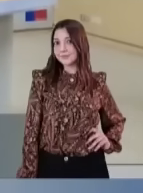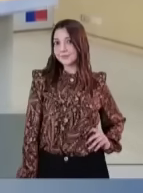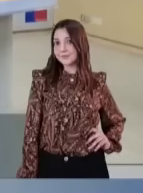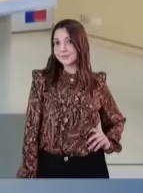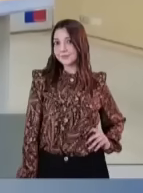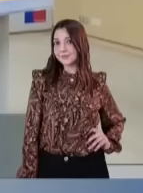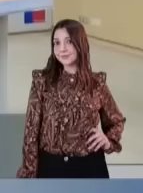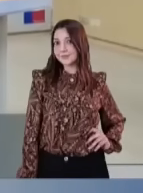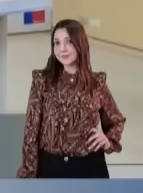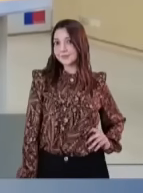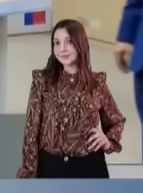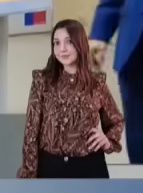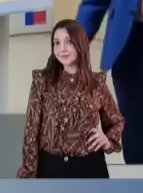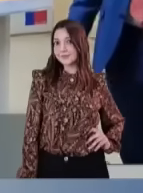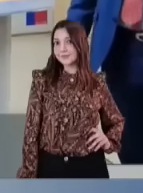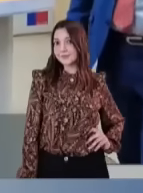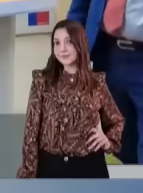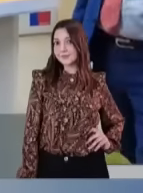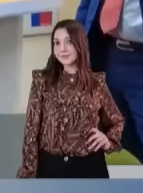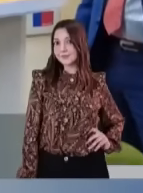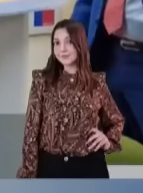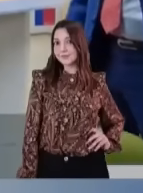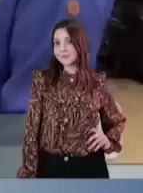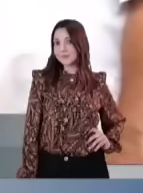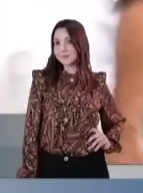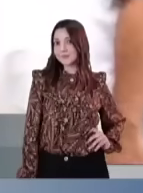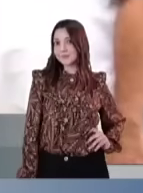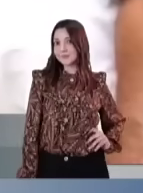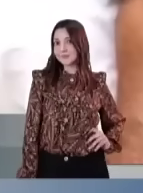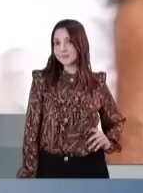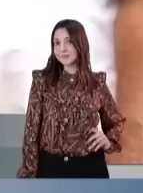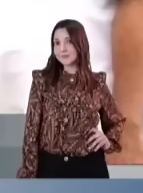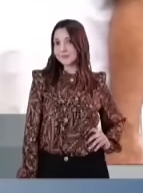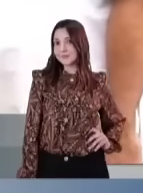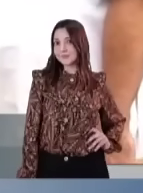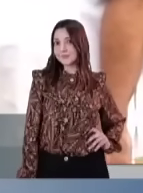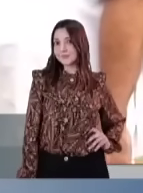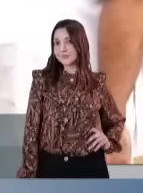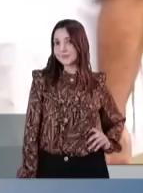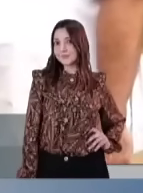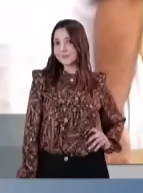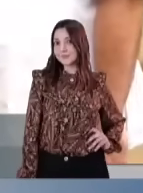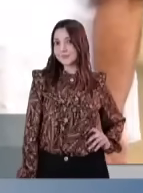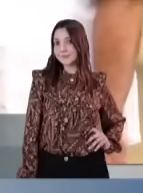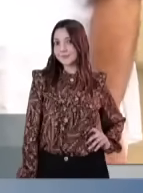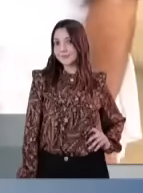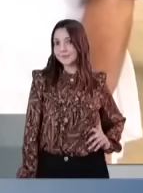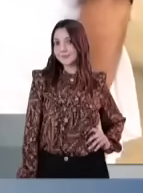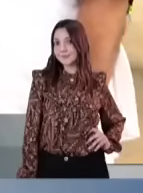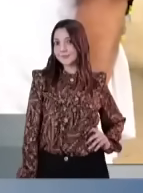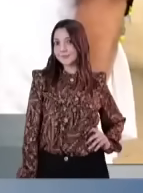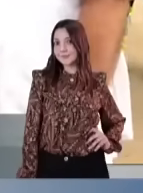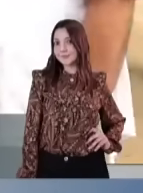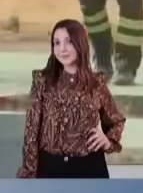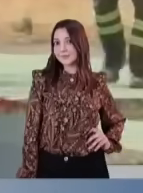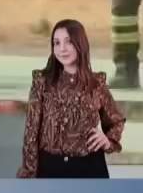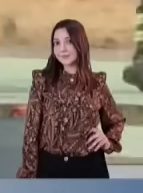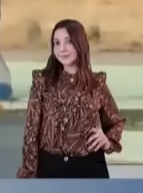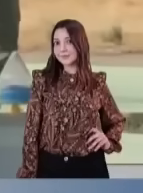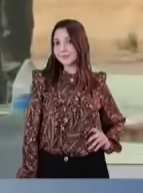está vinculado con fallos judiciales, pero no con la reforma que pretende el gobierno. A eso me refiero, sino que es un asunto de reacción a esos